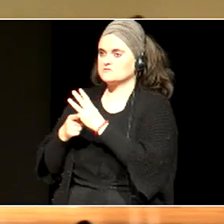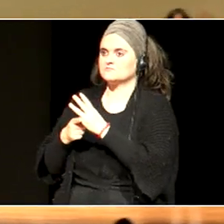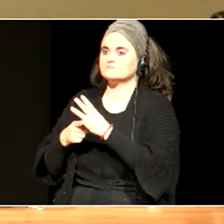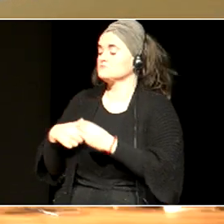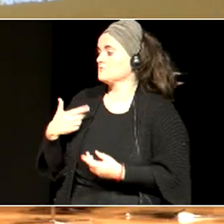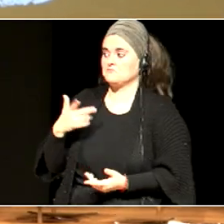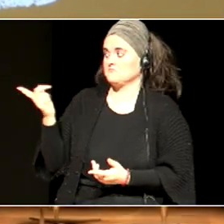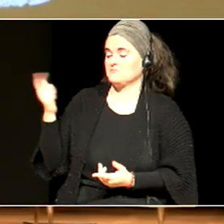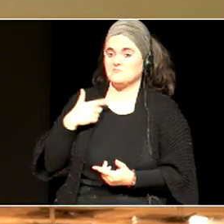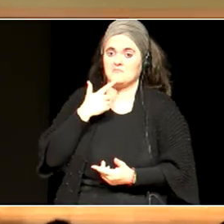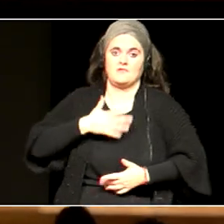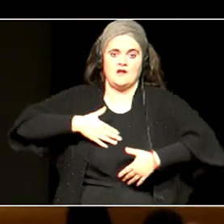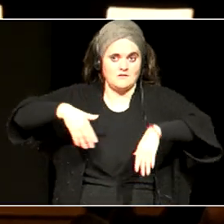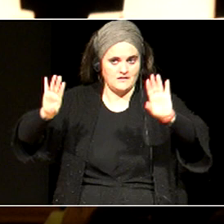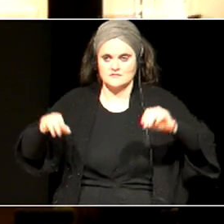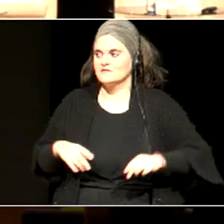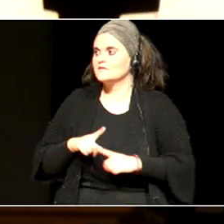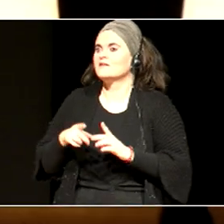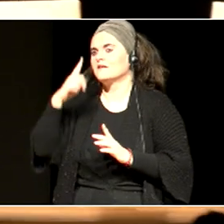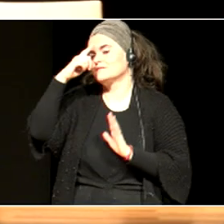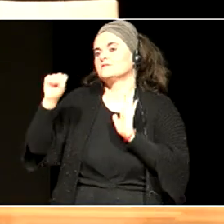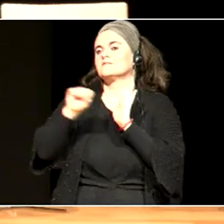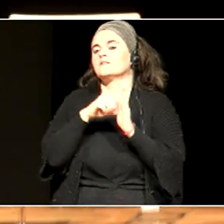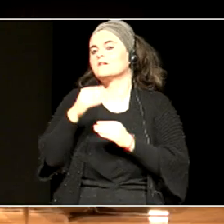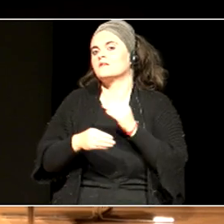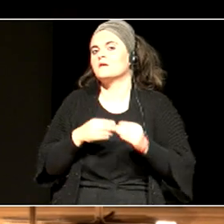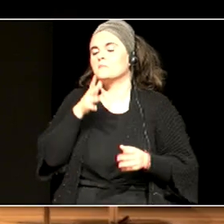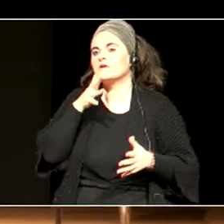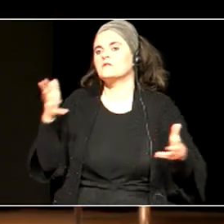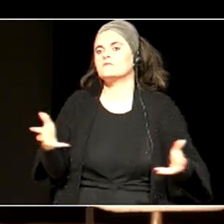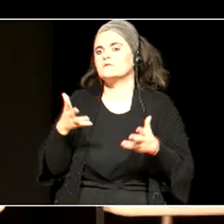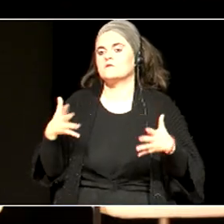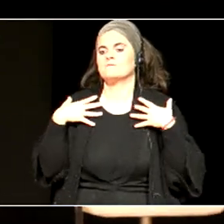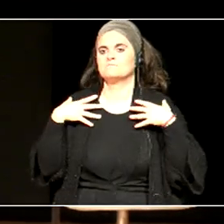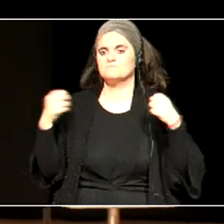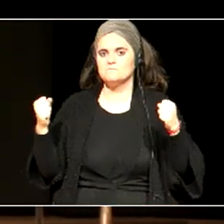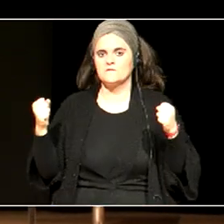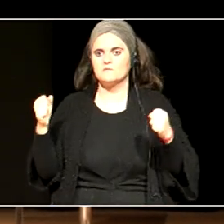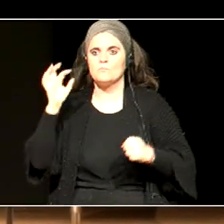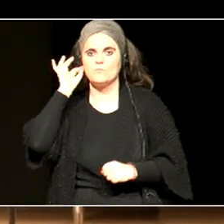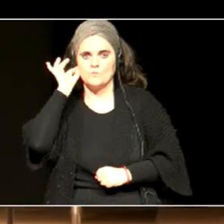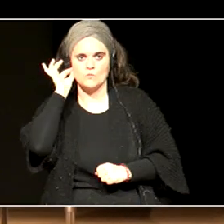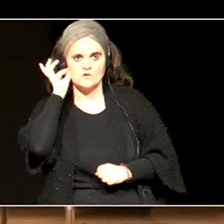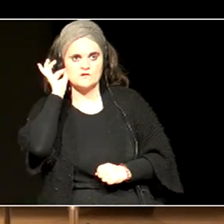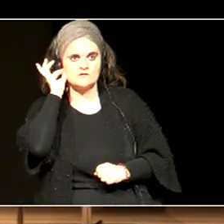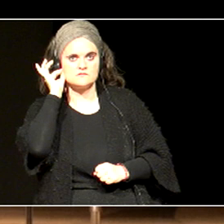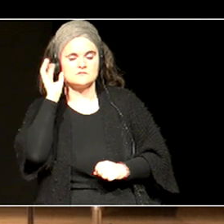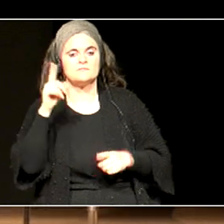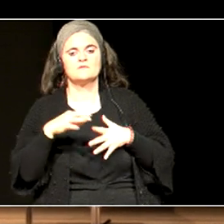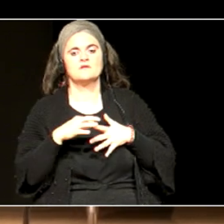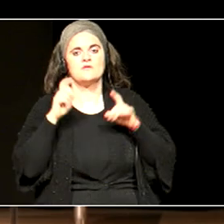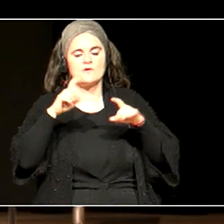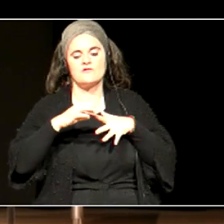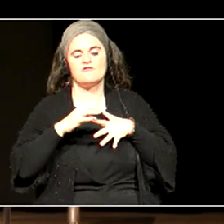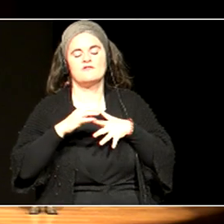a ver al hilo de los estereotipos que debemos hacer para fomentar o trabajar el empoderamiento de las mujeres en torno al liderazgo educativo